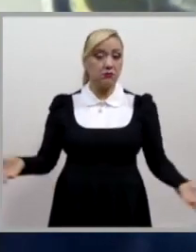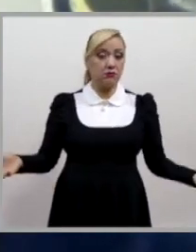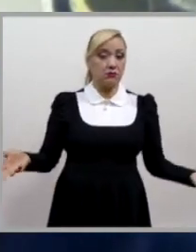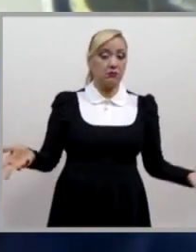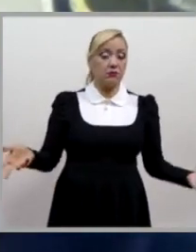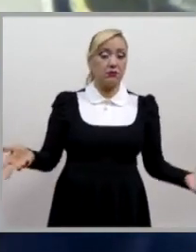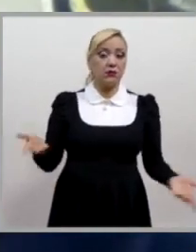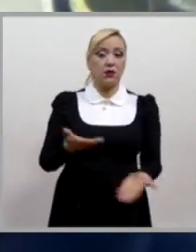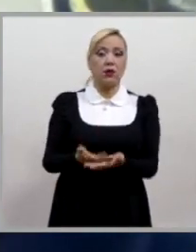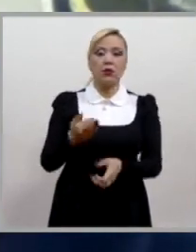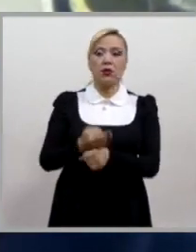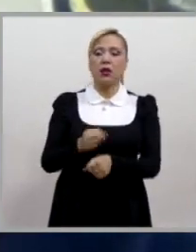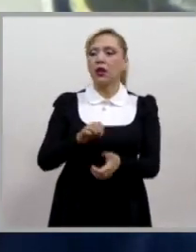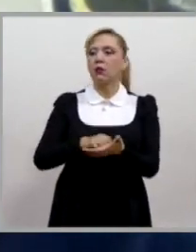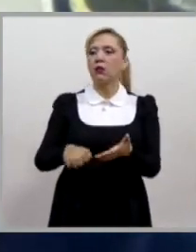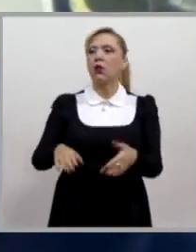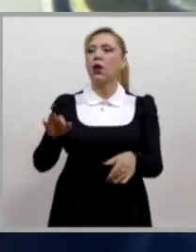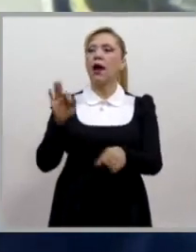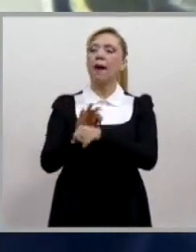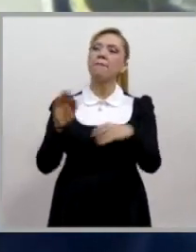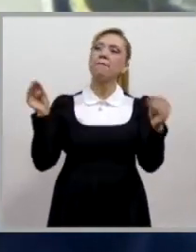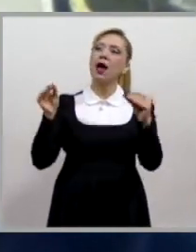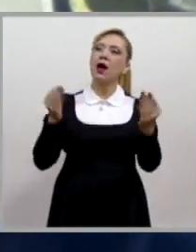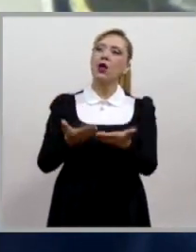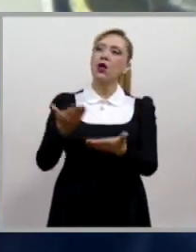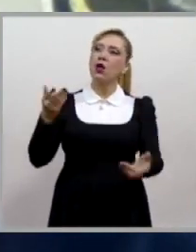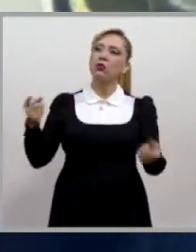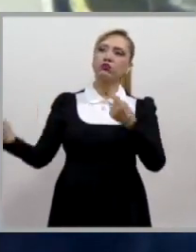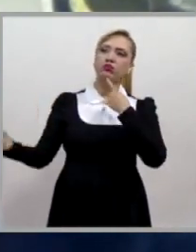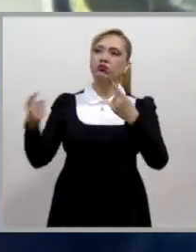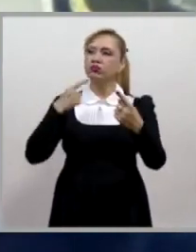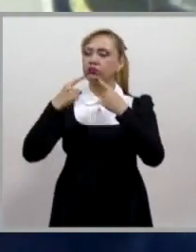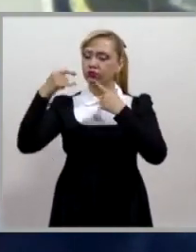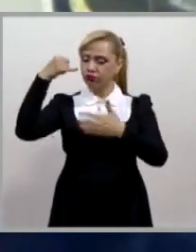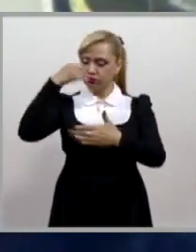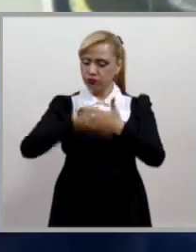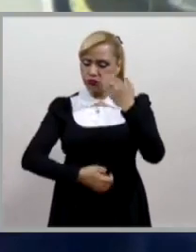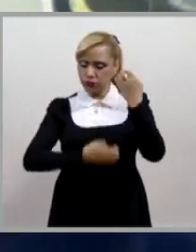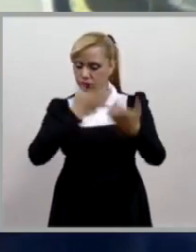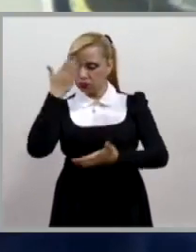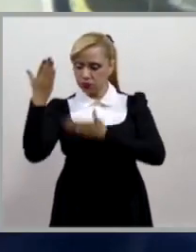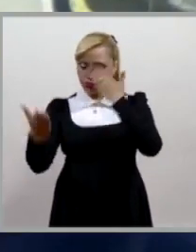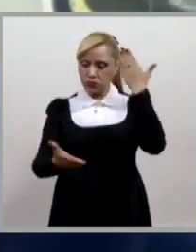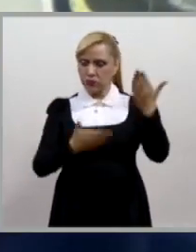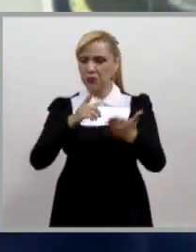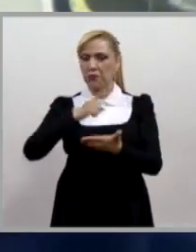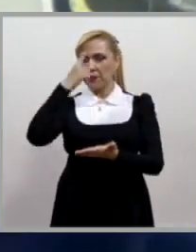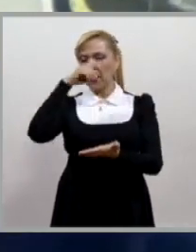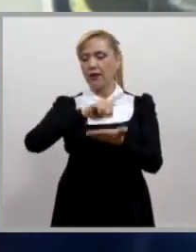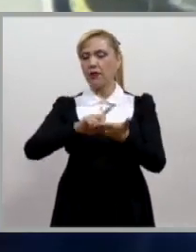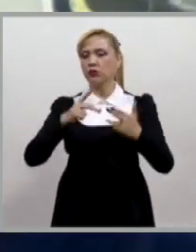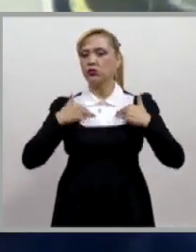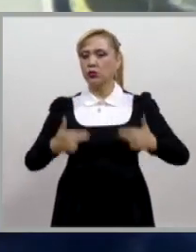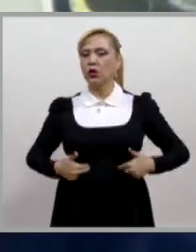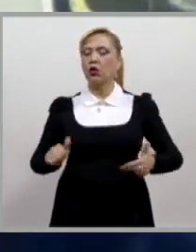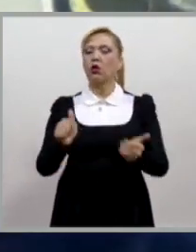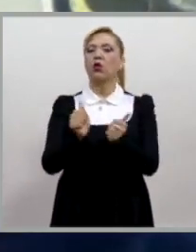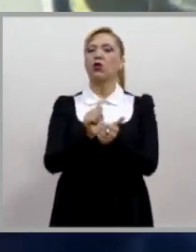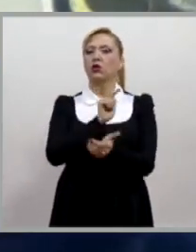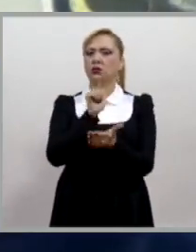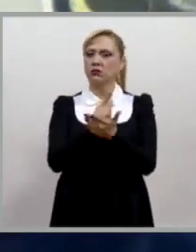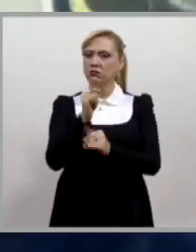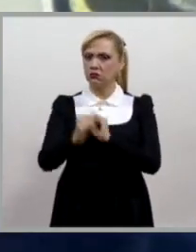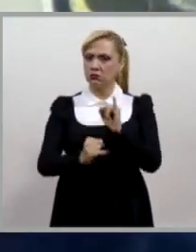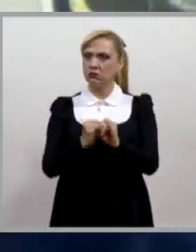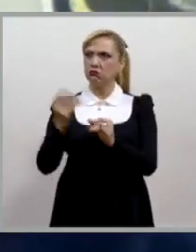de amparo que permite análisis de fondo con altos estándares en materia de derechos humanos, incluso en